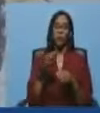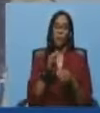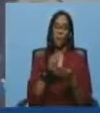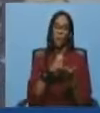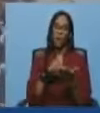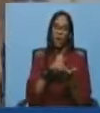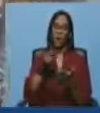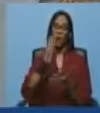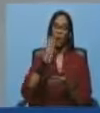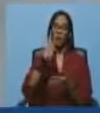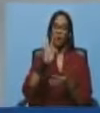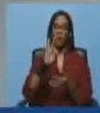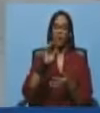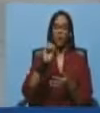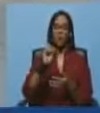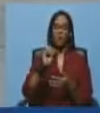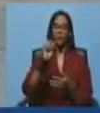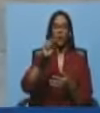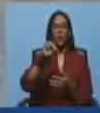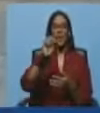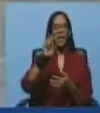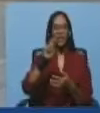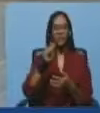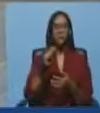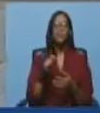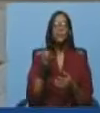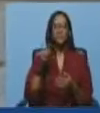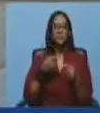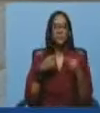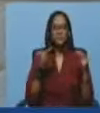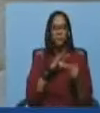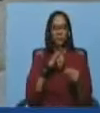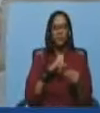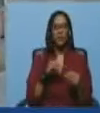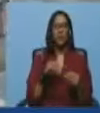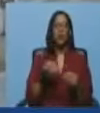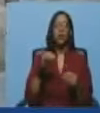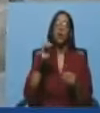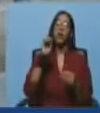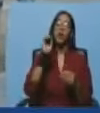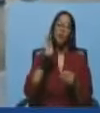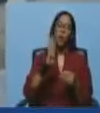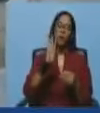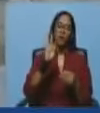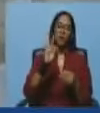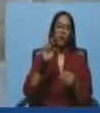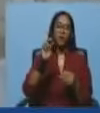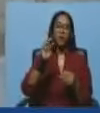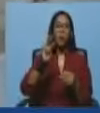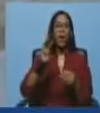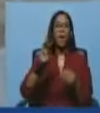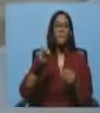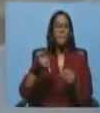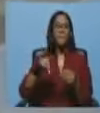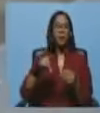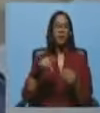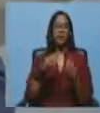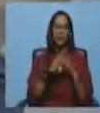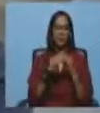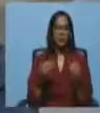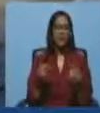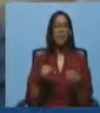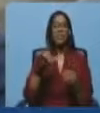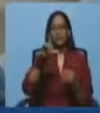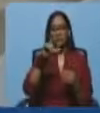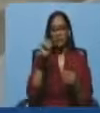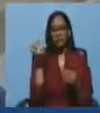que es 4F.net. Pueden buscarlo a través de las redes sociales, arroba 4F web. en todas las plataformas. Pueden buscarlo en el canal de